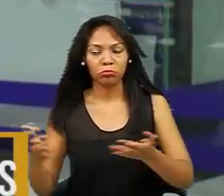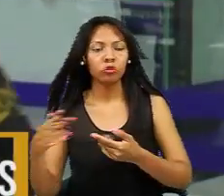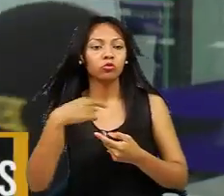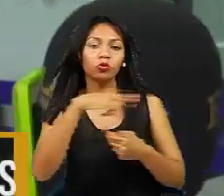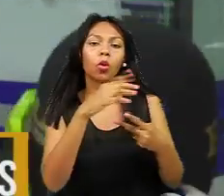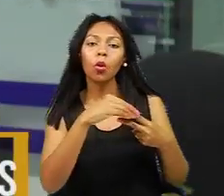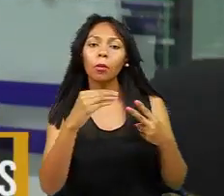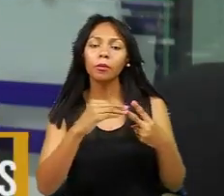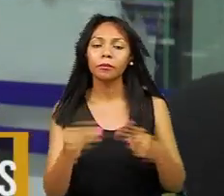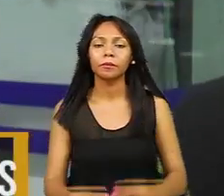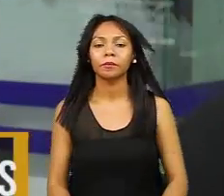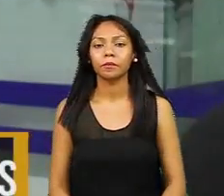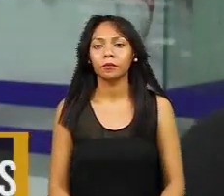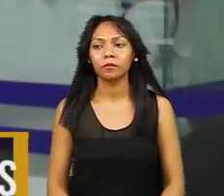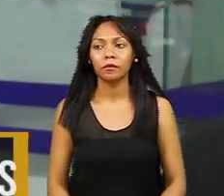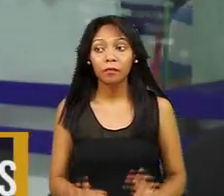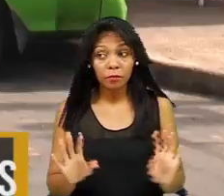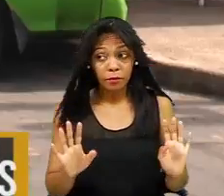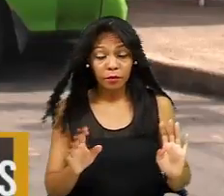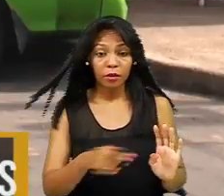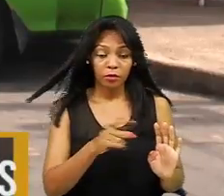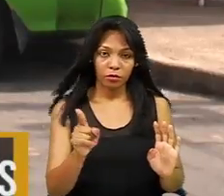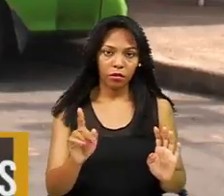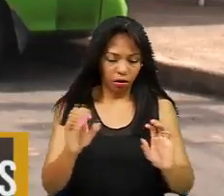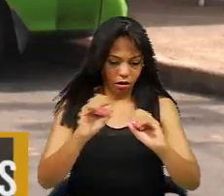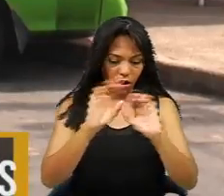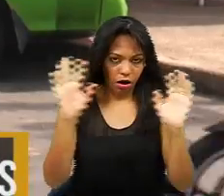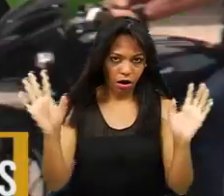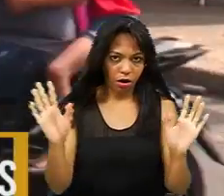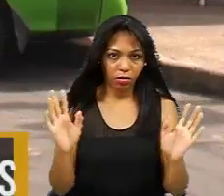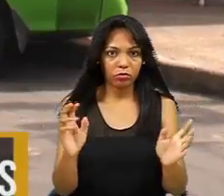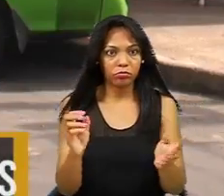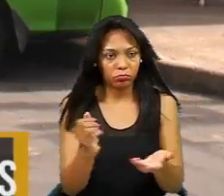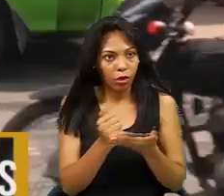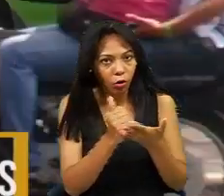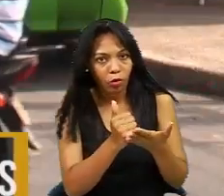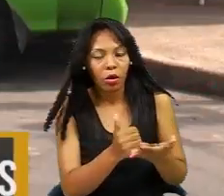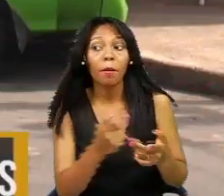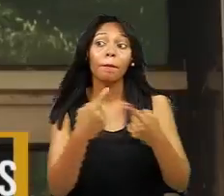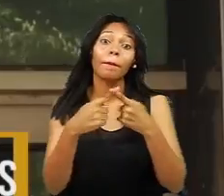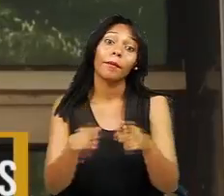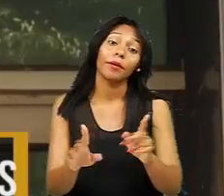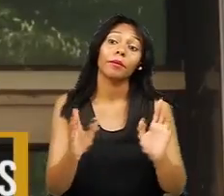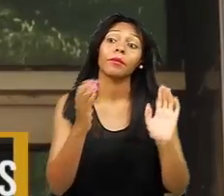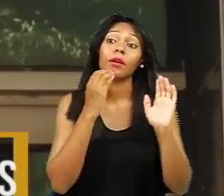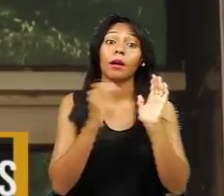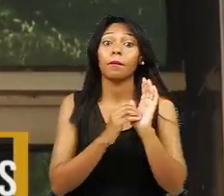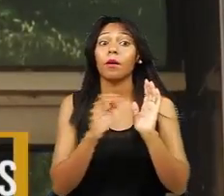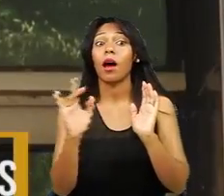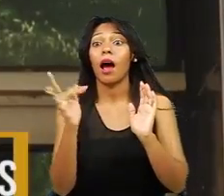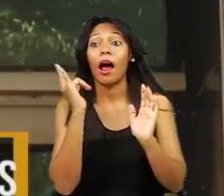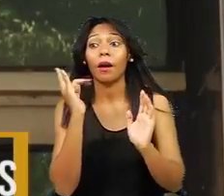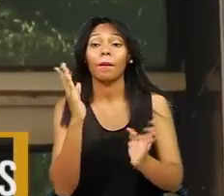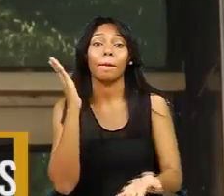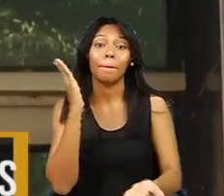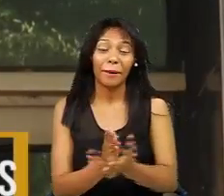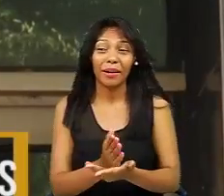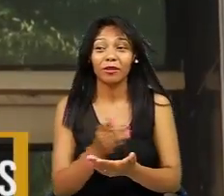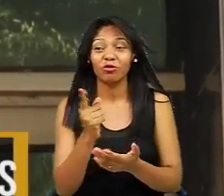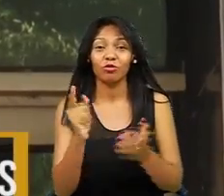El funcionario afirmó que si bien la red de servicios está garantizada, no les deja de preocupar el hecho de que se pueda presentar una congestión en la clínica